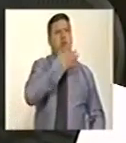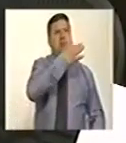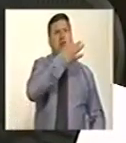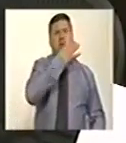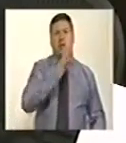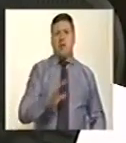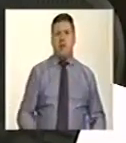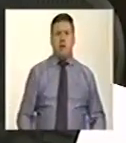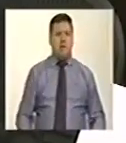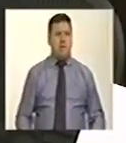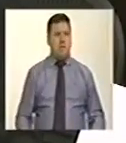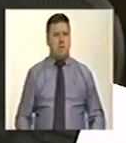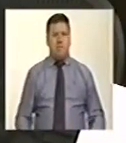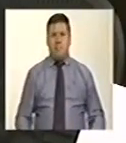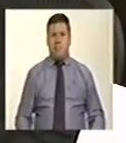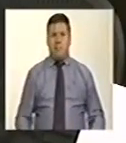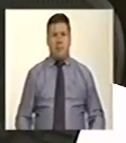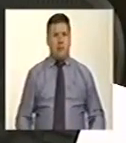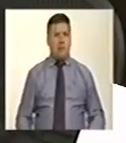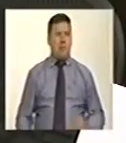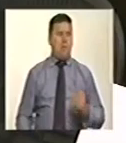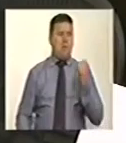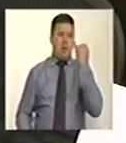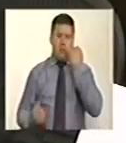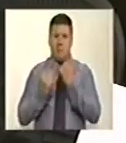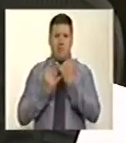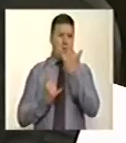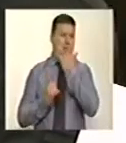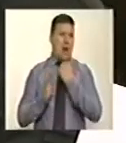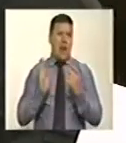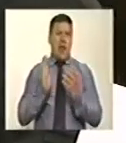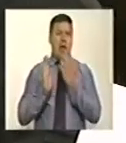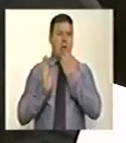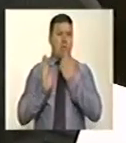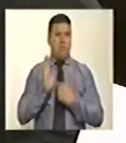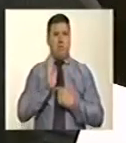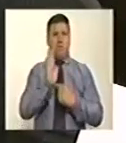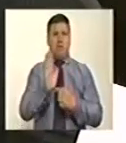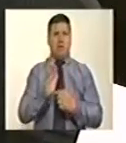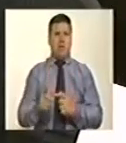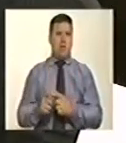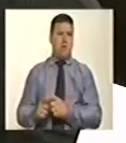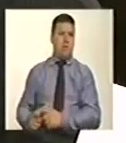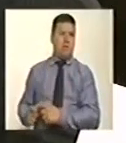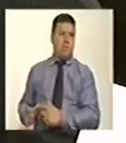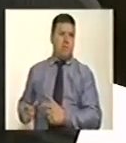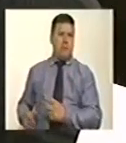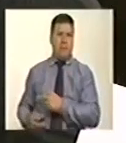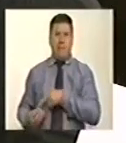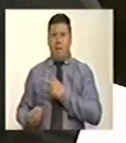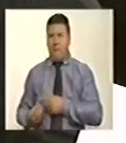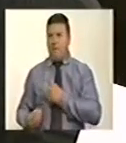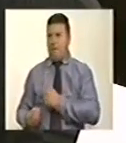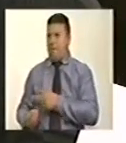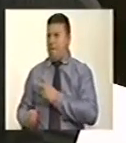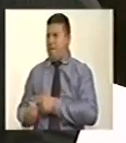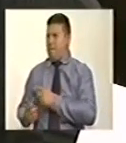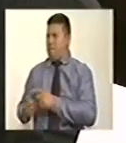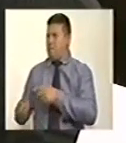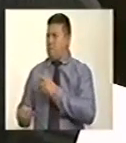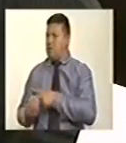ha generado un pésimo ejemplo. Ver cómo ha proliferado la delincuencia en el